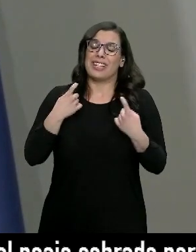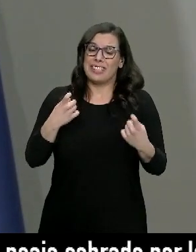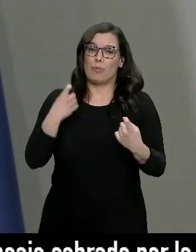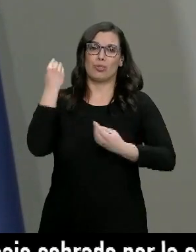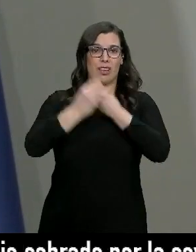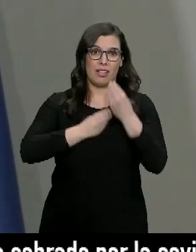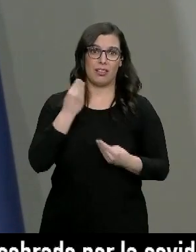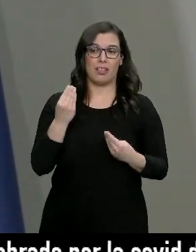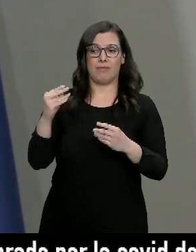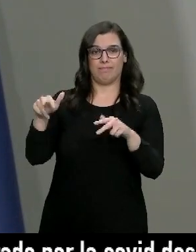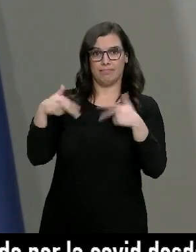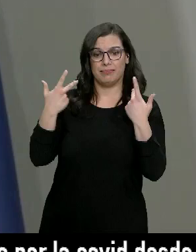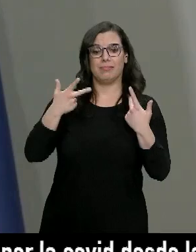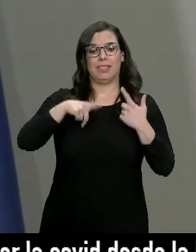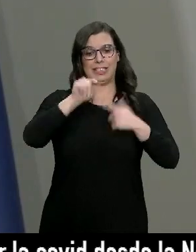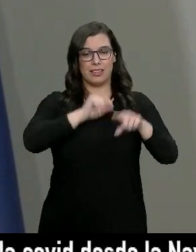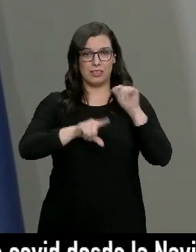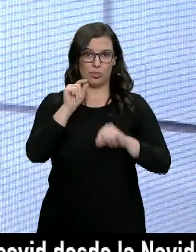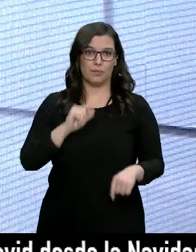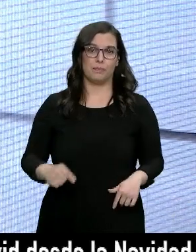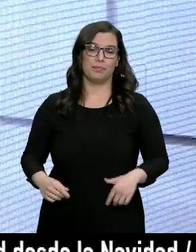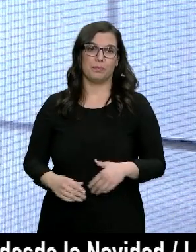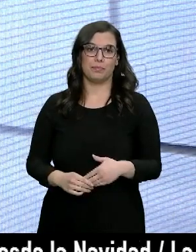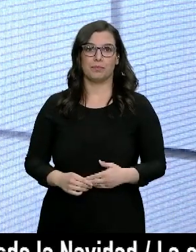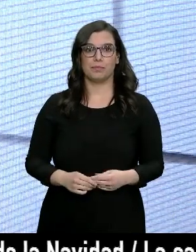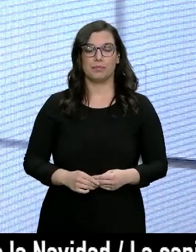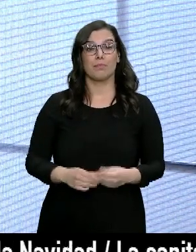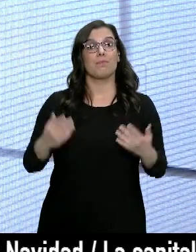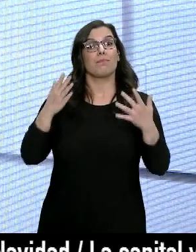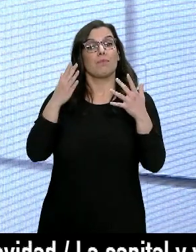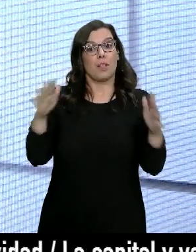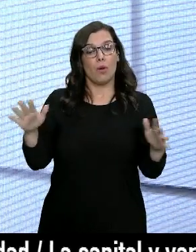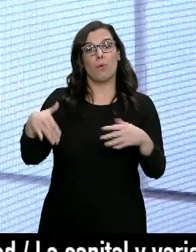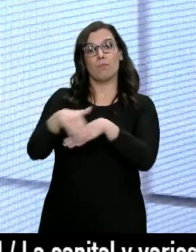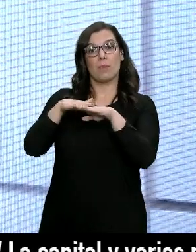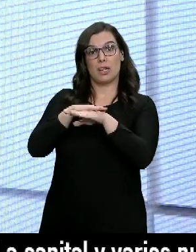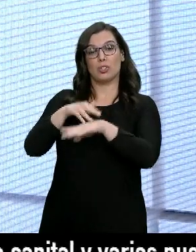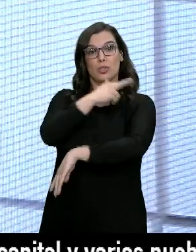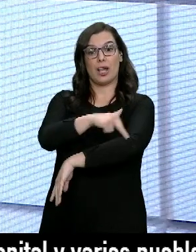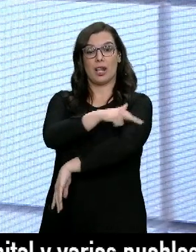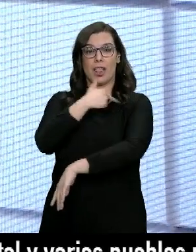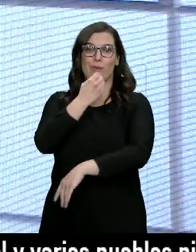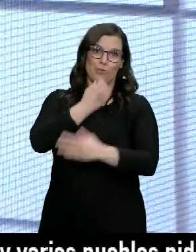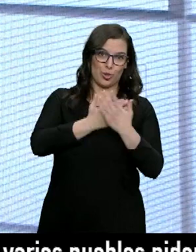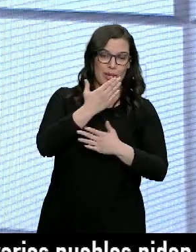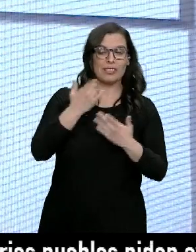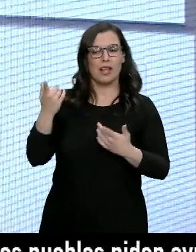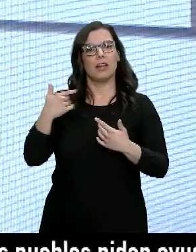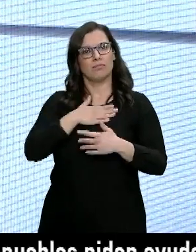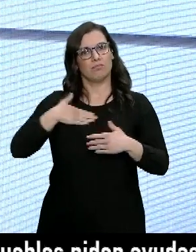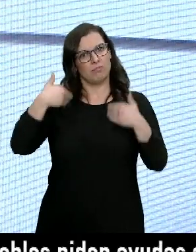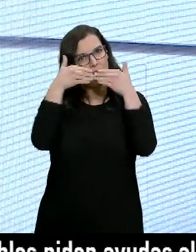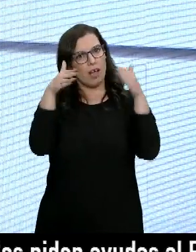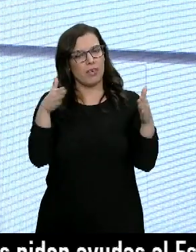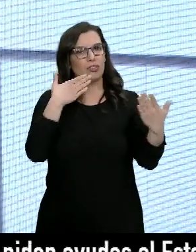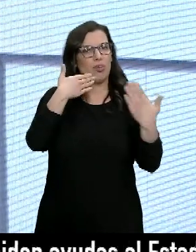acción, necesitamos tomar decisiones. A pesar de que el ministro Illa Buenos Días se ha mostrado abierto al diálogo, el